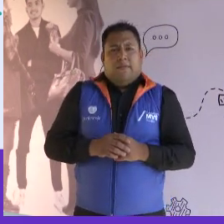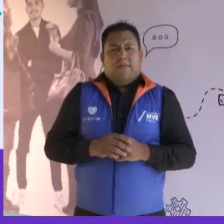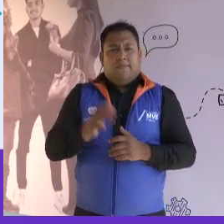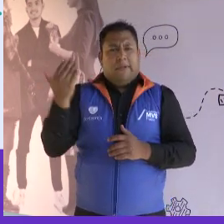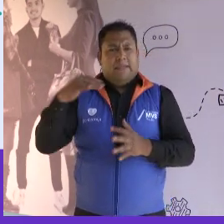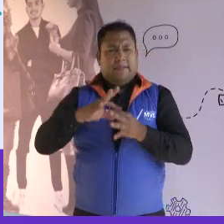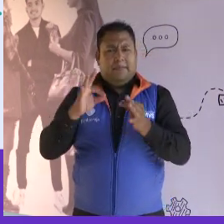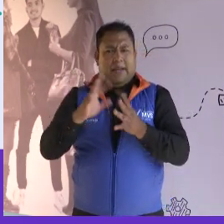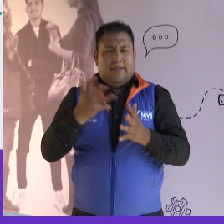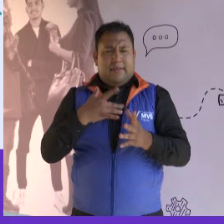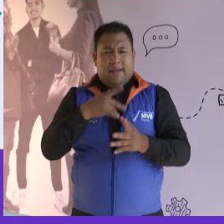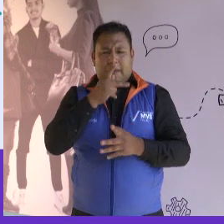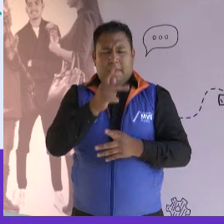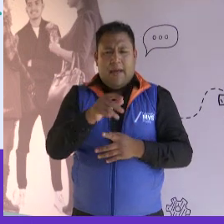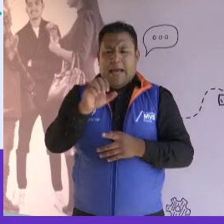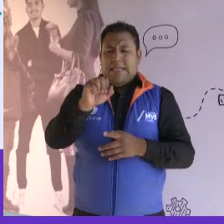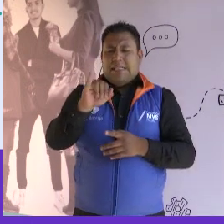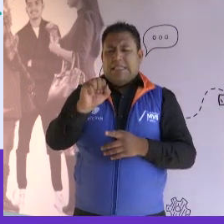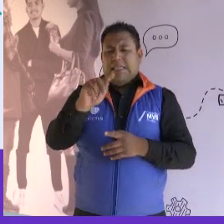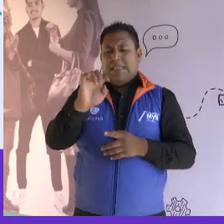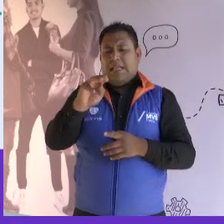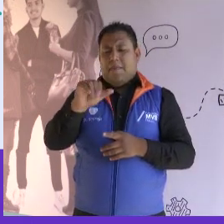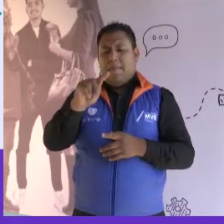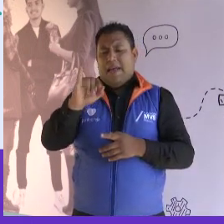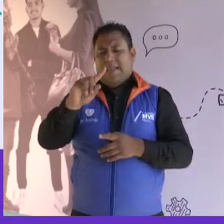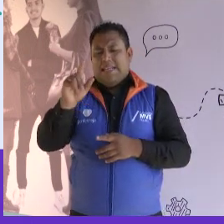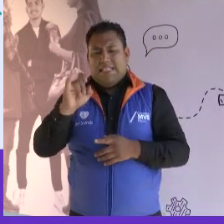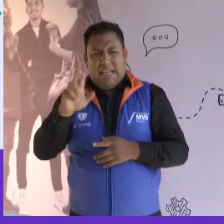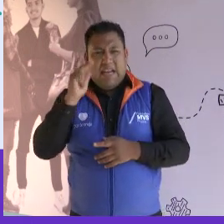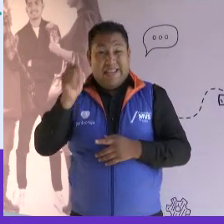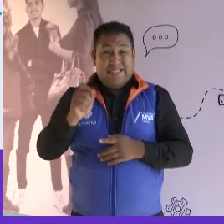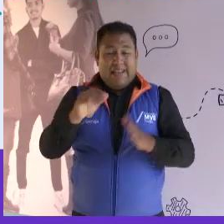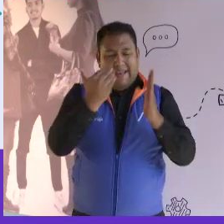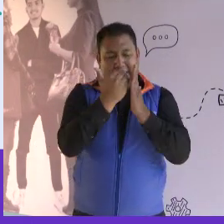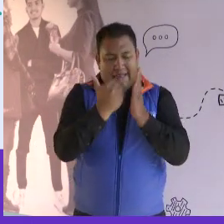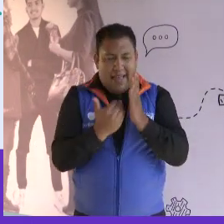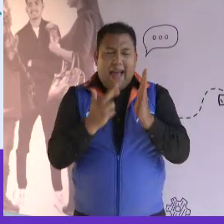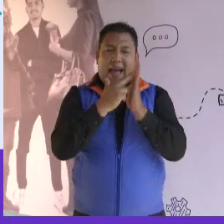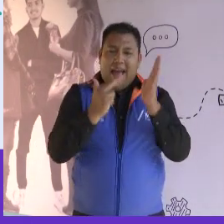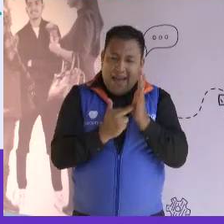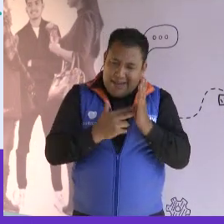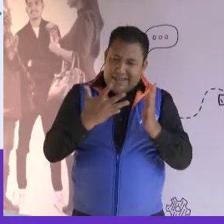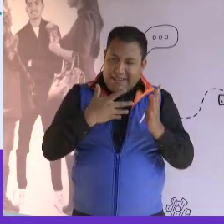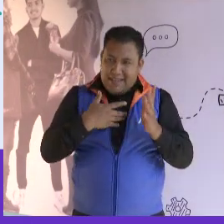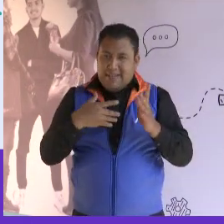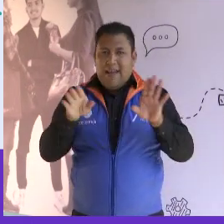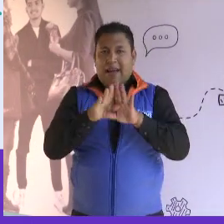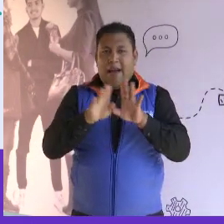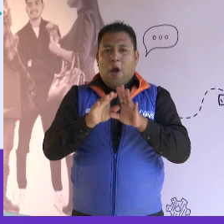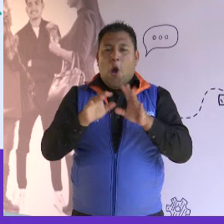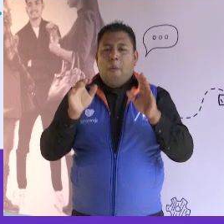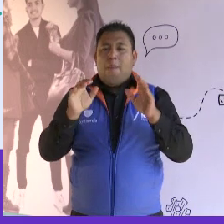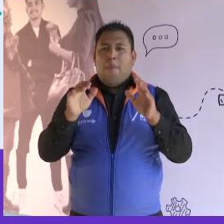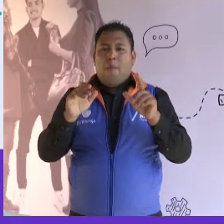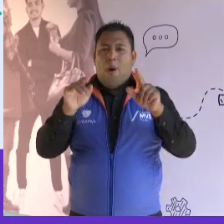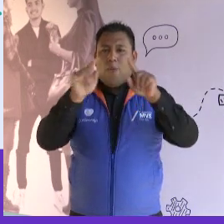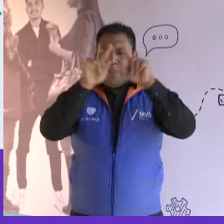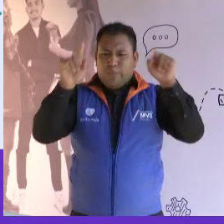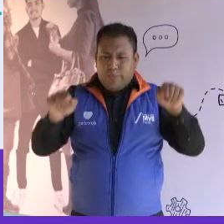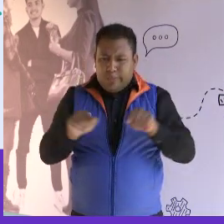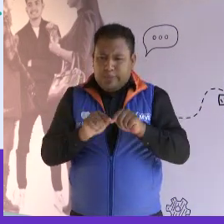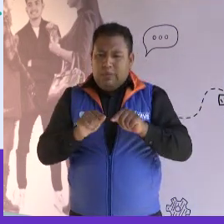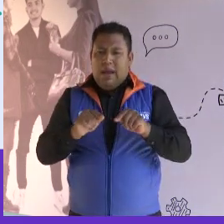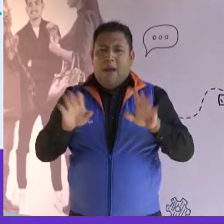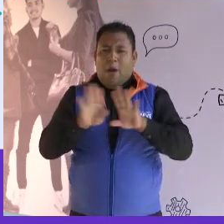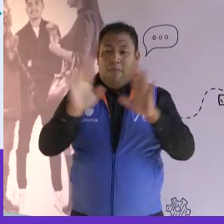sea, los indicadores no se pueden quedar hasta el número de personas atendidas o zona geográfica o en